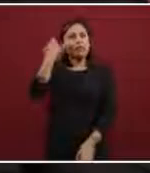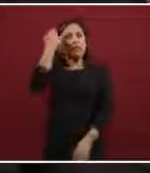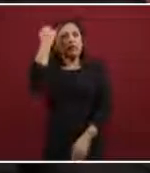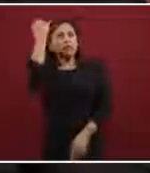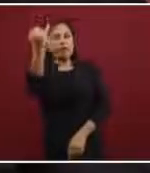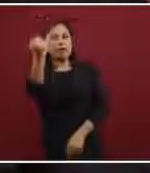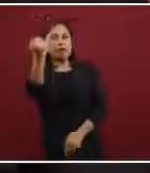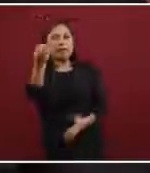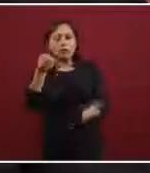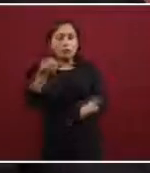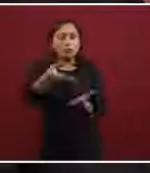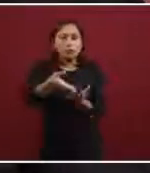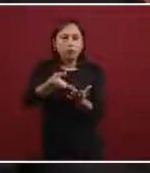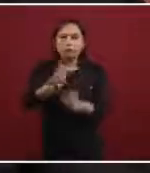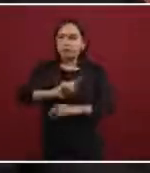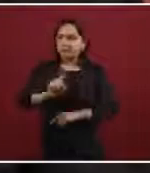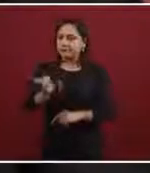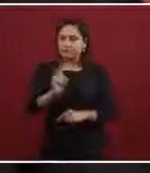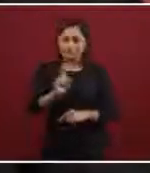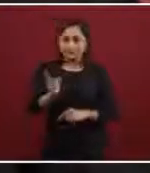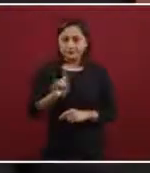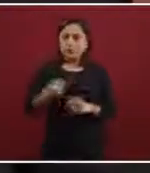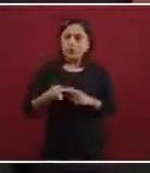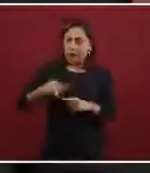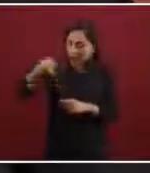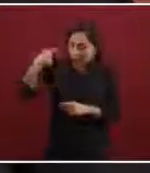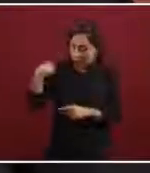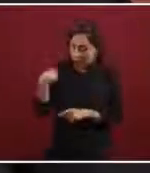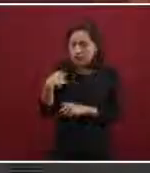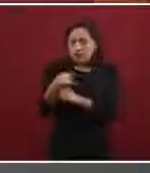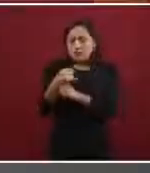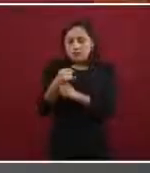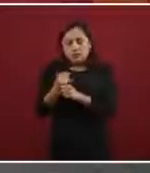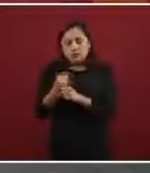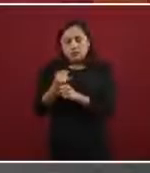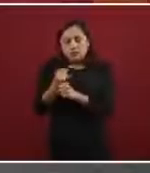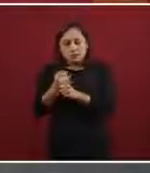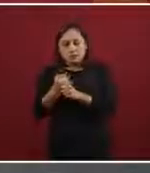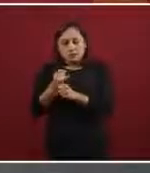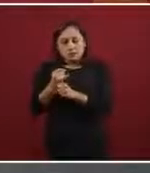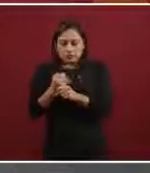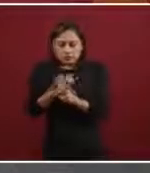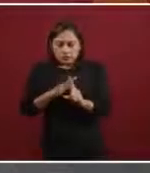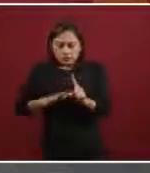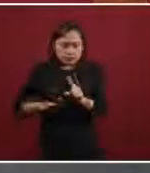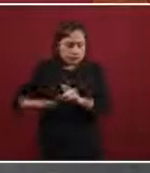es algo que hemos analizado durante mucho tiempo